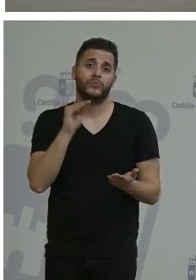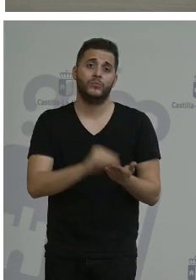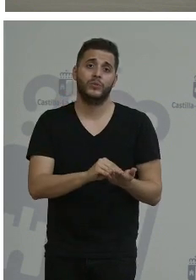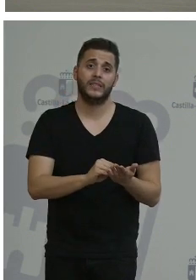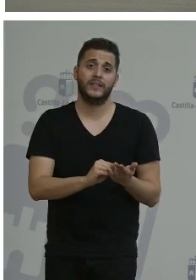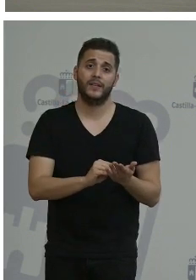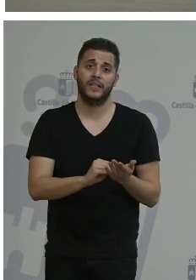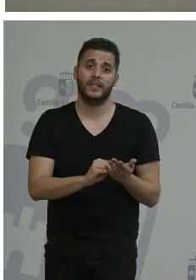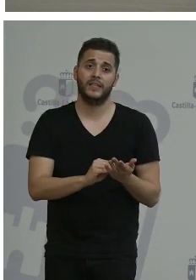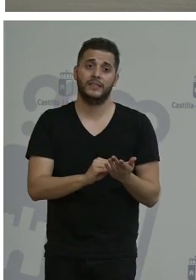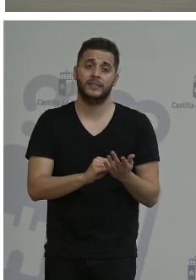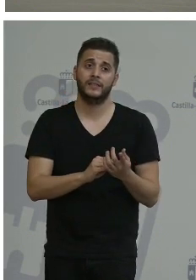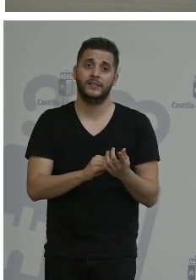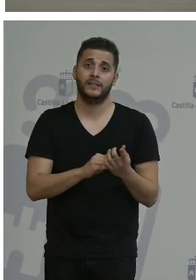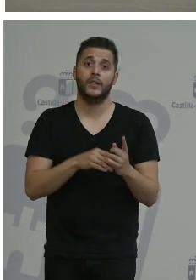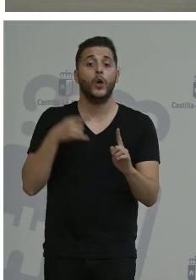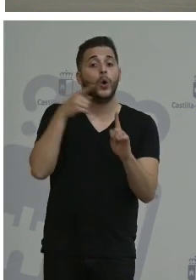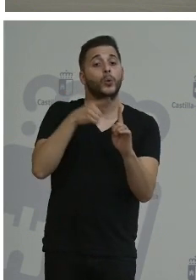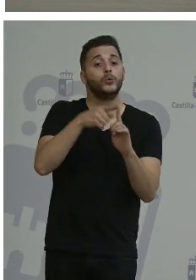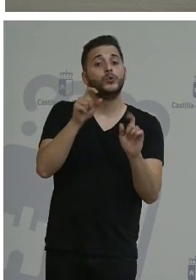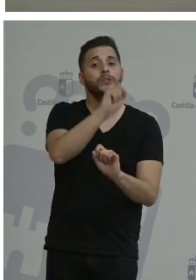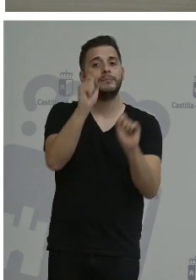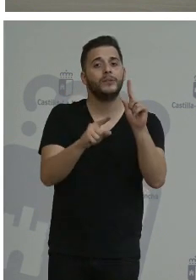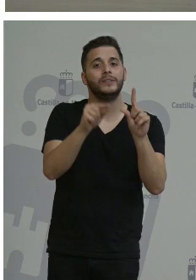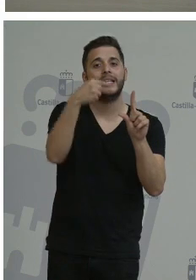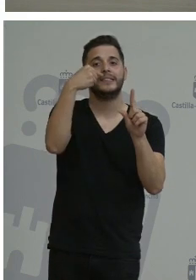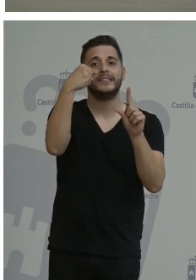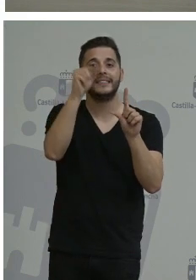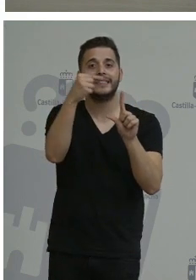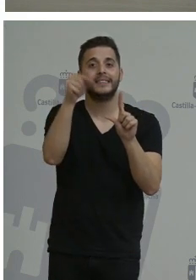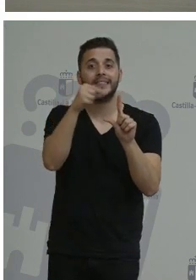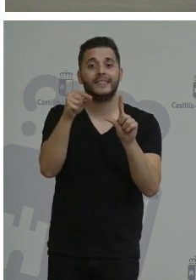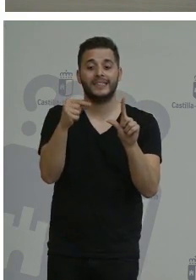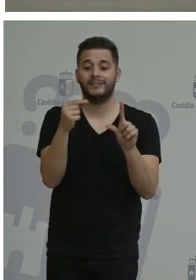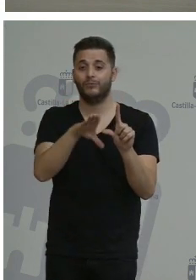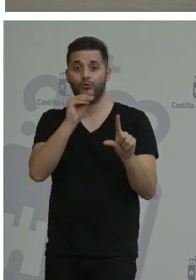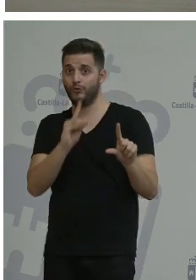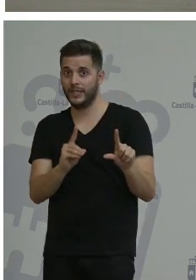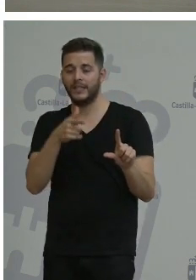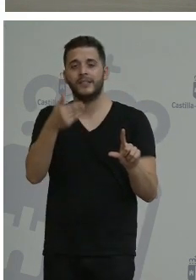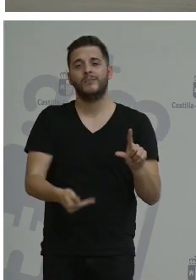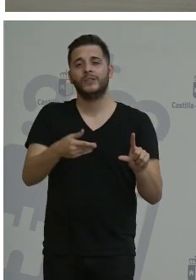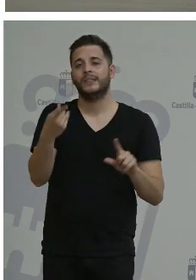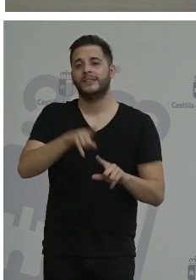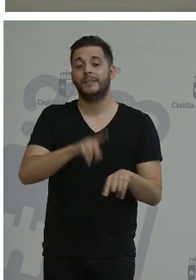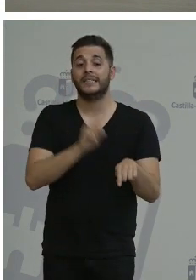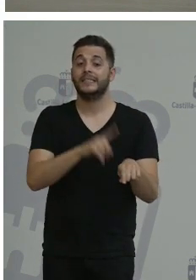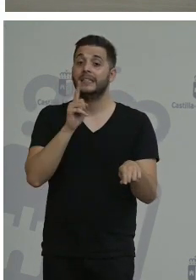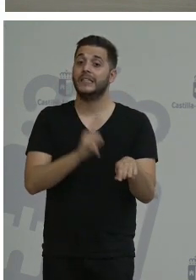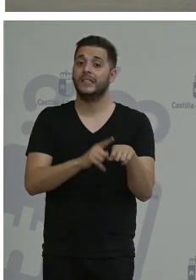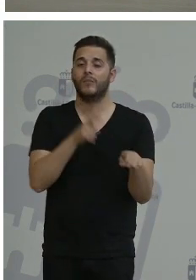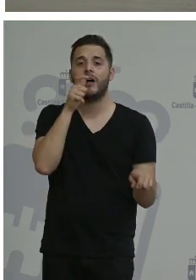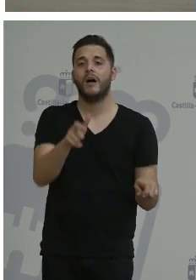sutilidad que se ponen en las preguntas test. Y es importante también los tiempos de duración